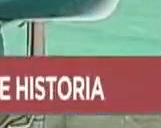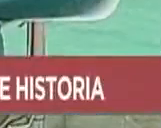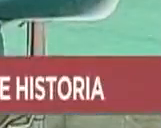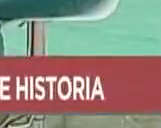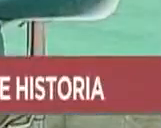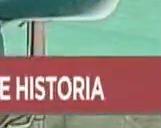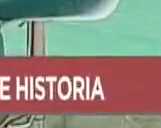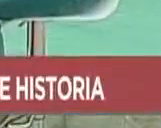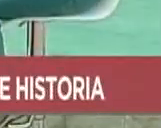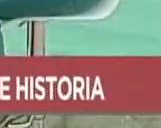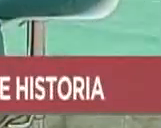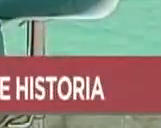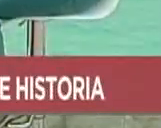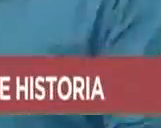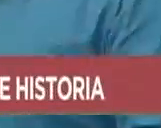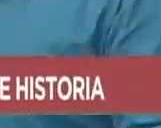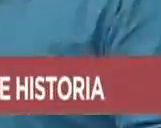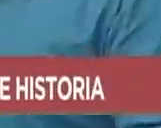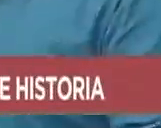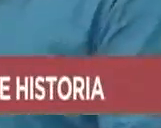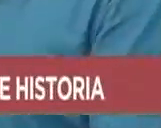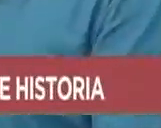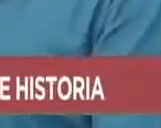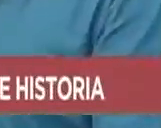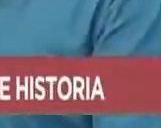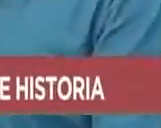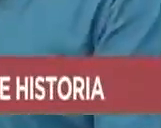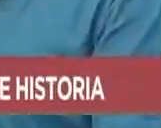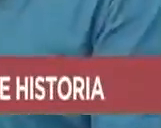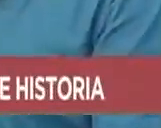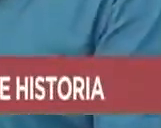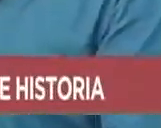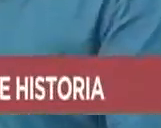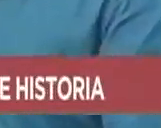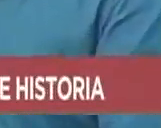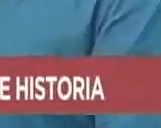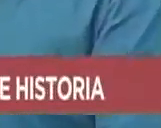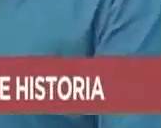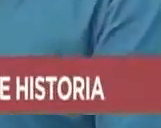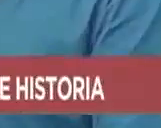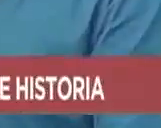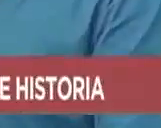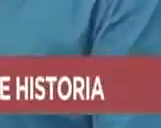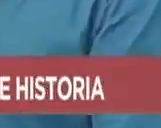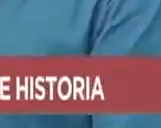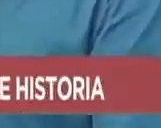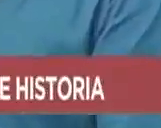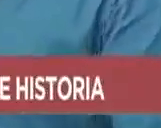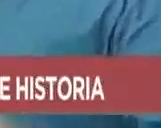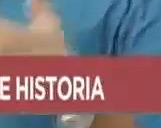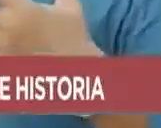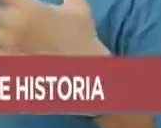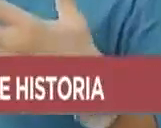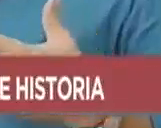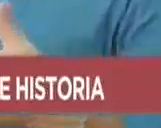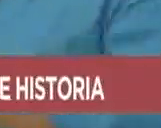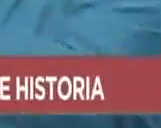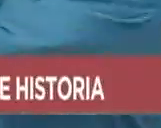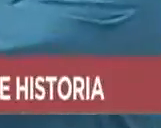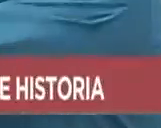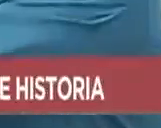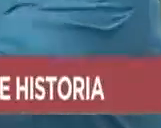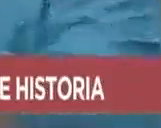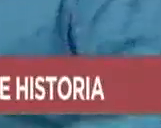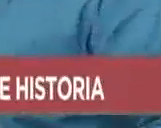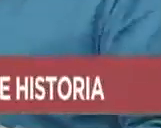nacional de historia ocurre precisamente en el mes en el cual se están recordando los 20 años en abril rebeldes un evento histórico